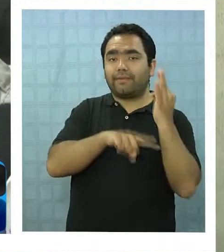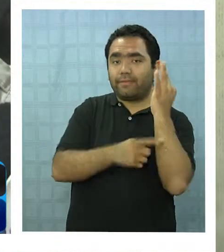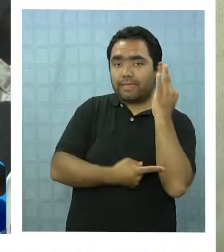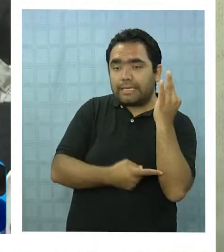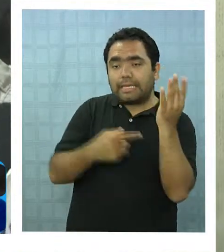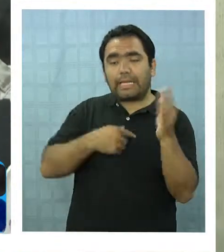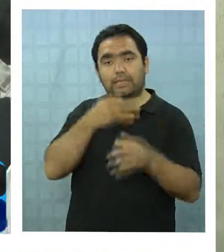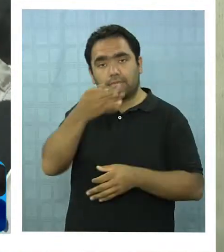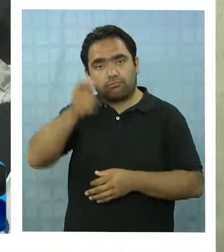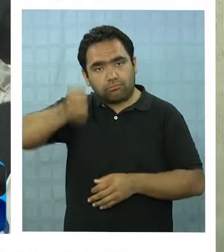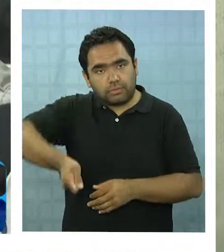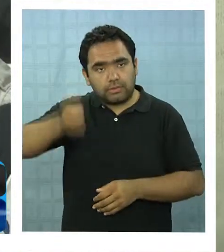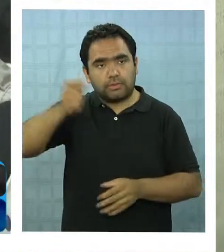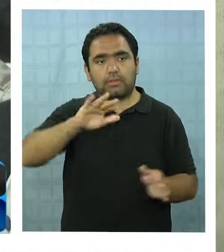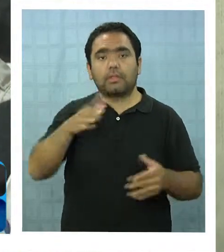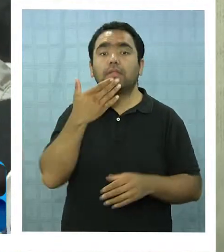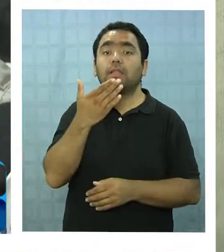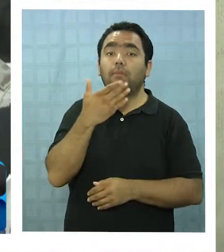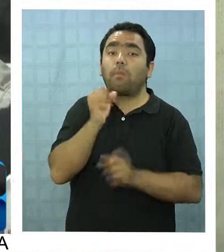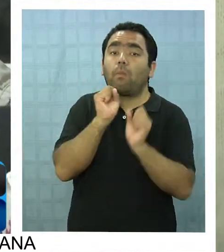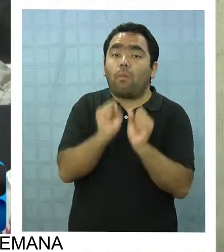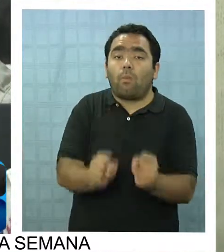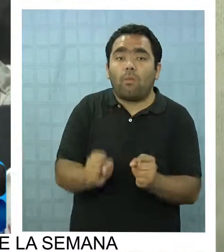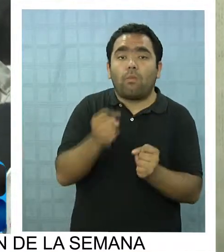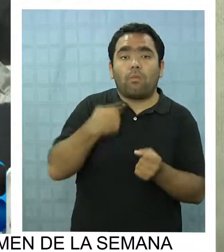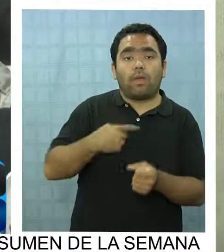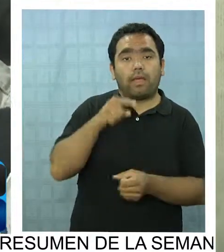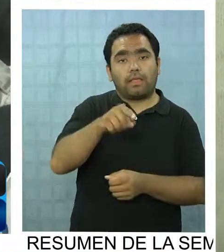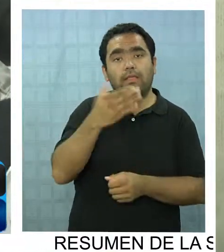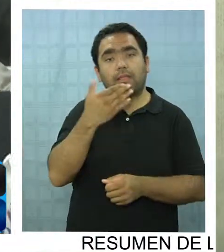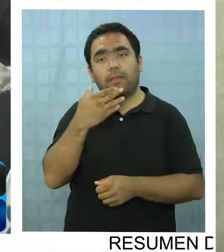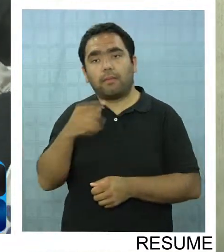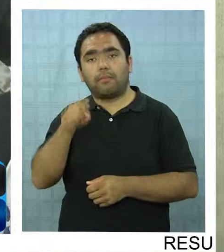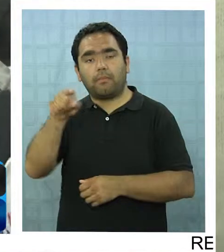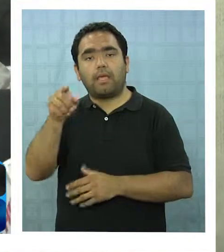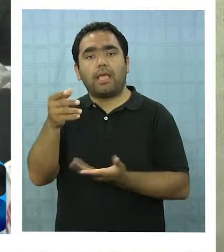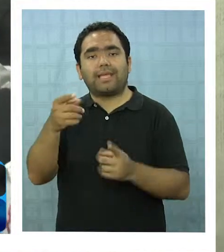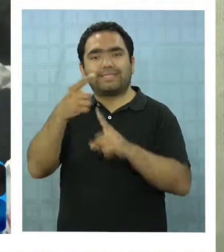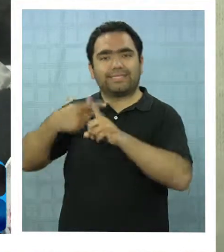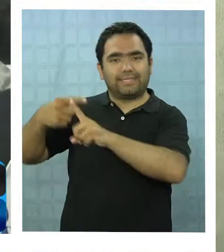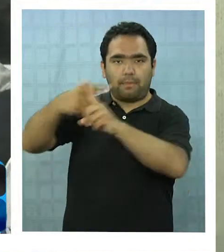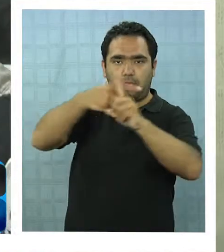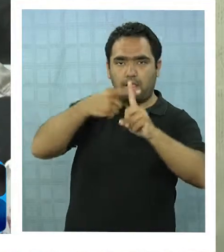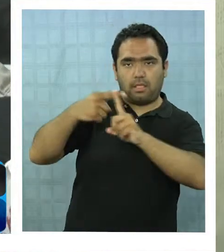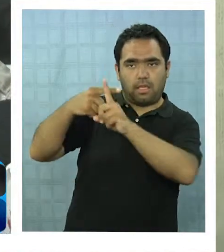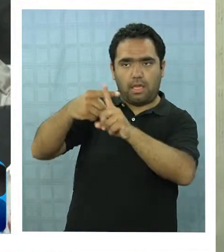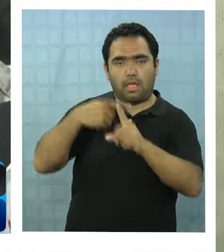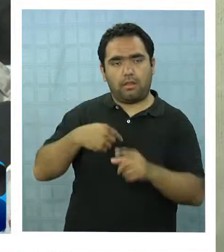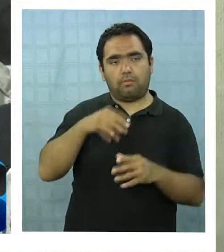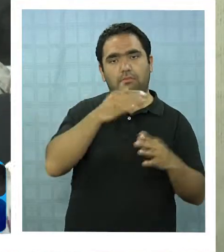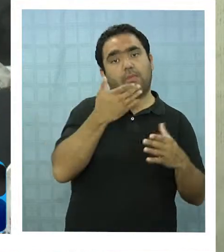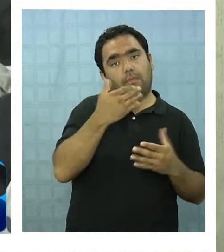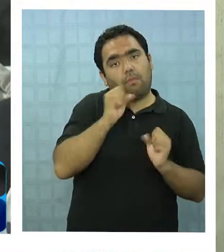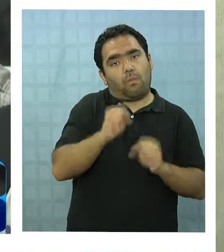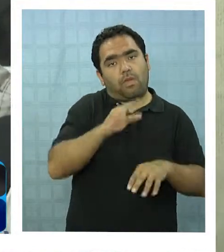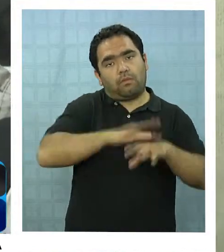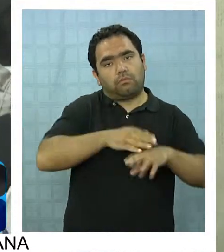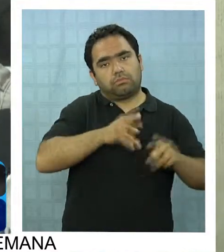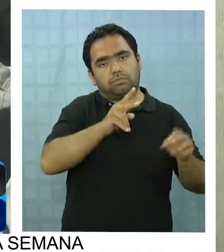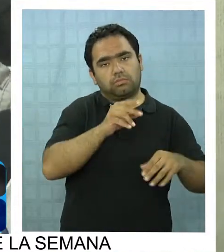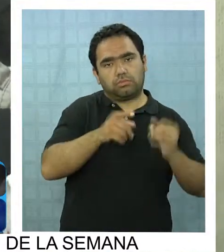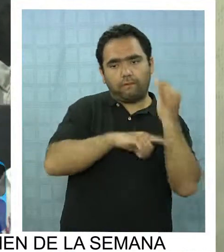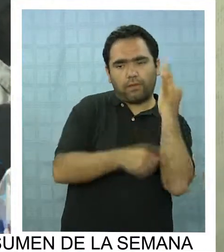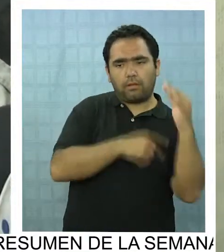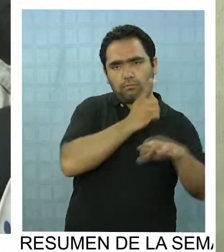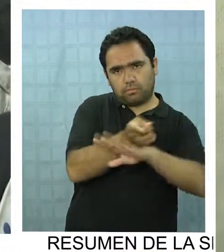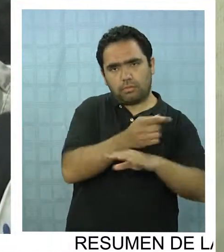otro es que el magistrado puede también derivarlos a la fosa común de algún cementerio para que sea todo digamos dentro del procedimiento legal